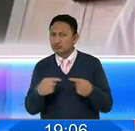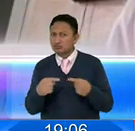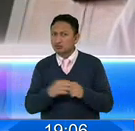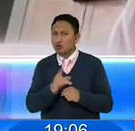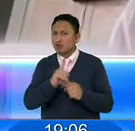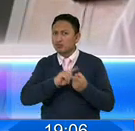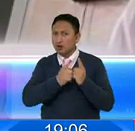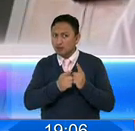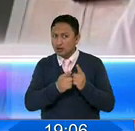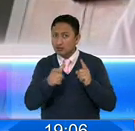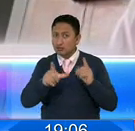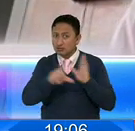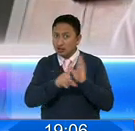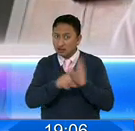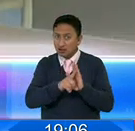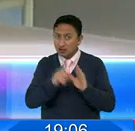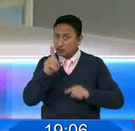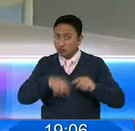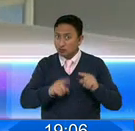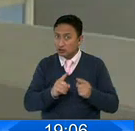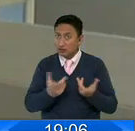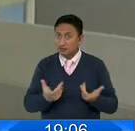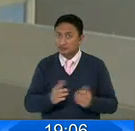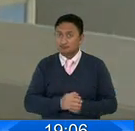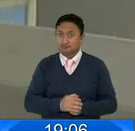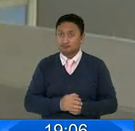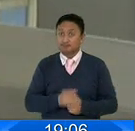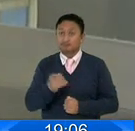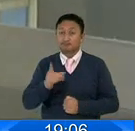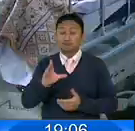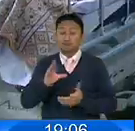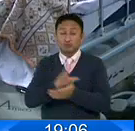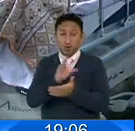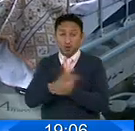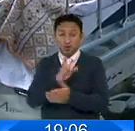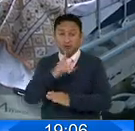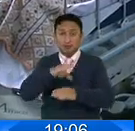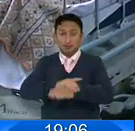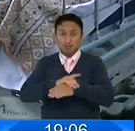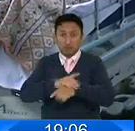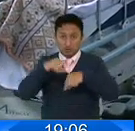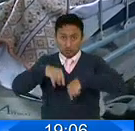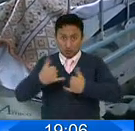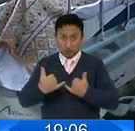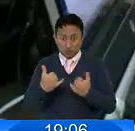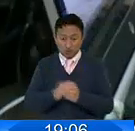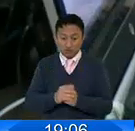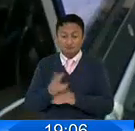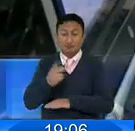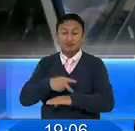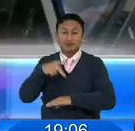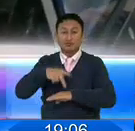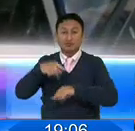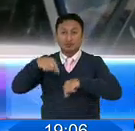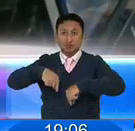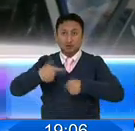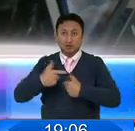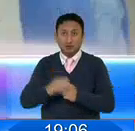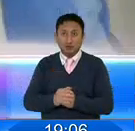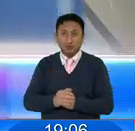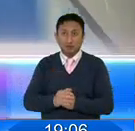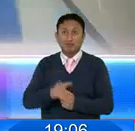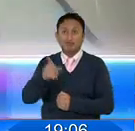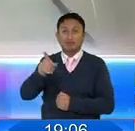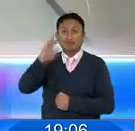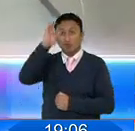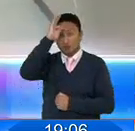alterar el contenido de la misma. A decir de los colegios de médicos, al momento, varios profesionales están siendo desvinculados